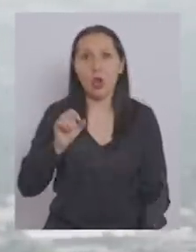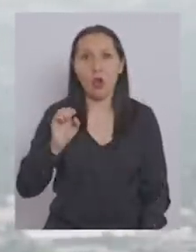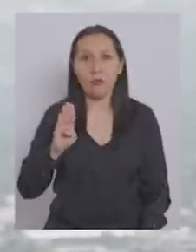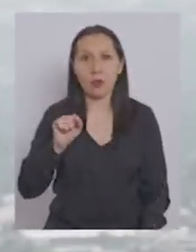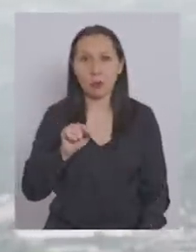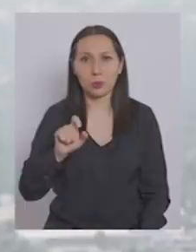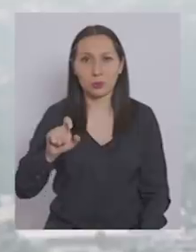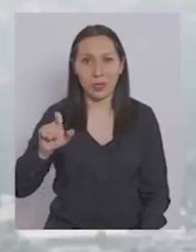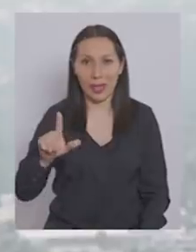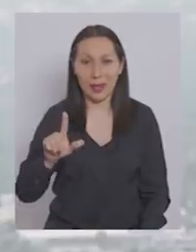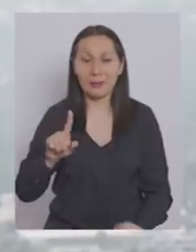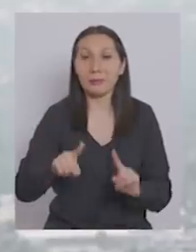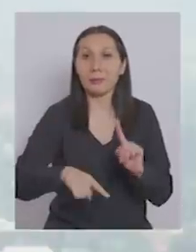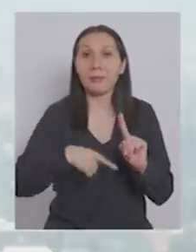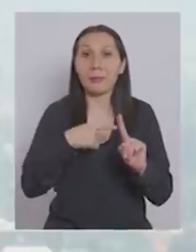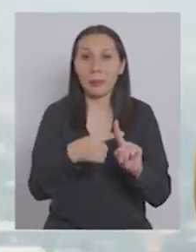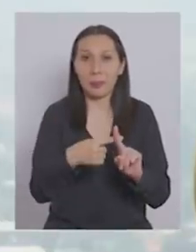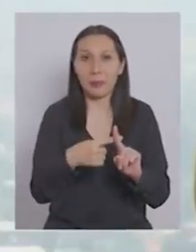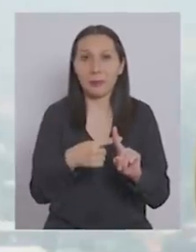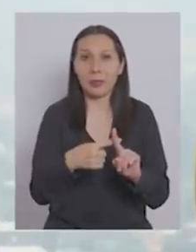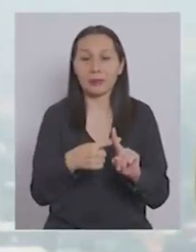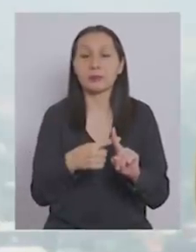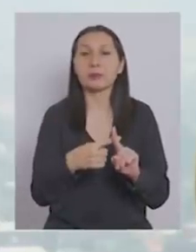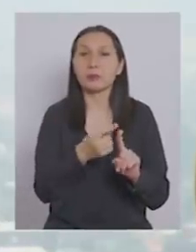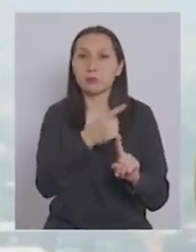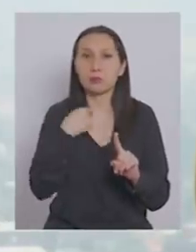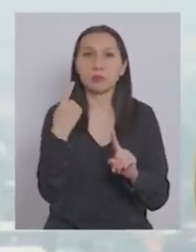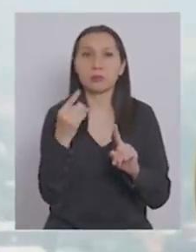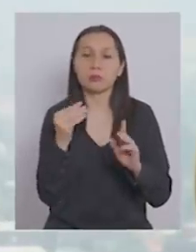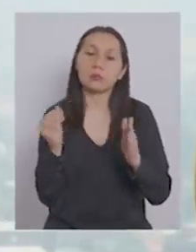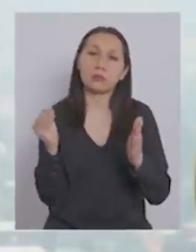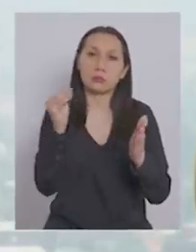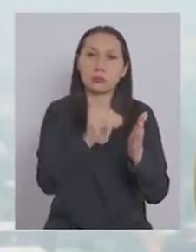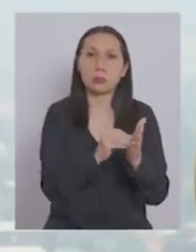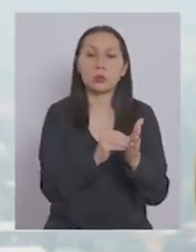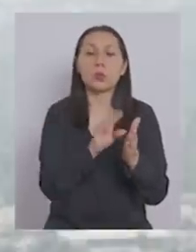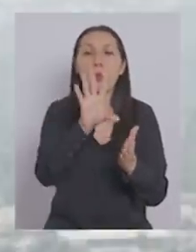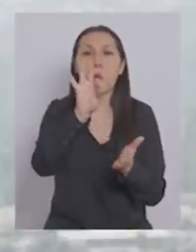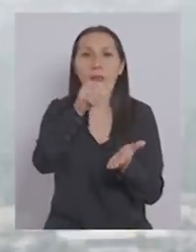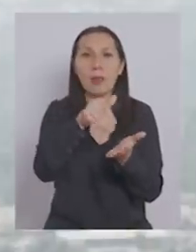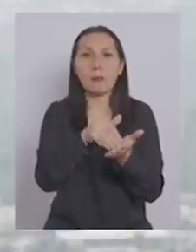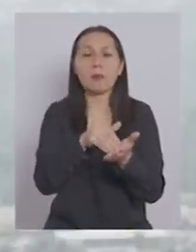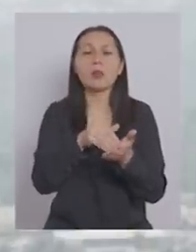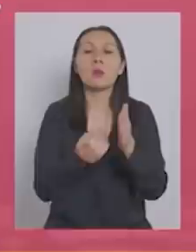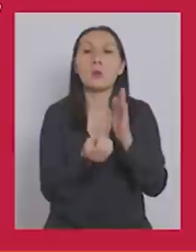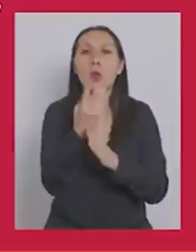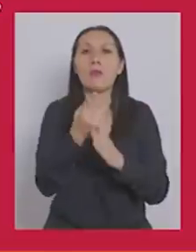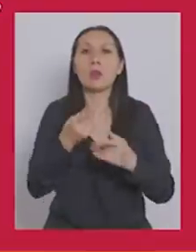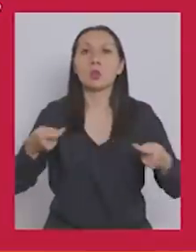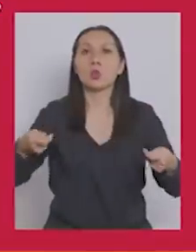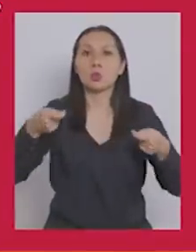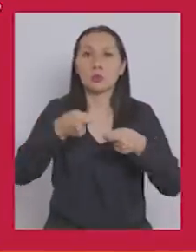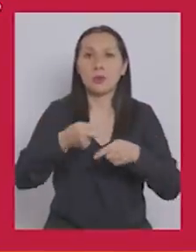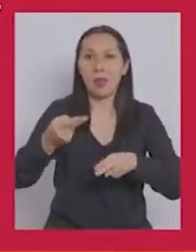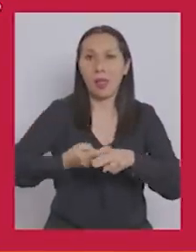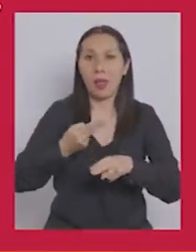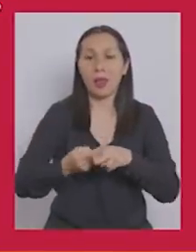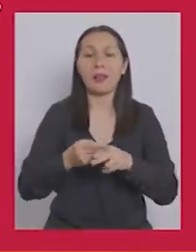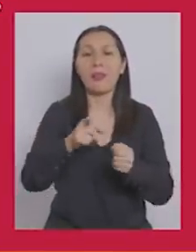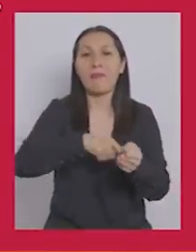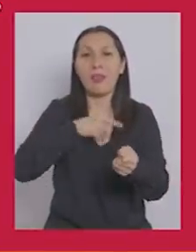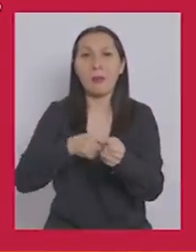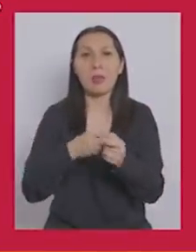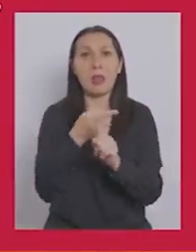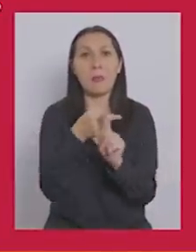familias. Pero además, vamos a poner 50.000 nuevos subsidios de arriendo a disposición de las familias de clase